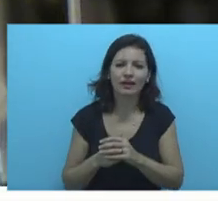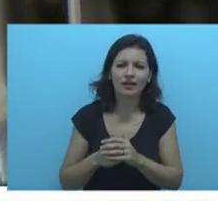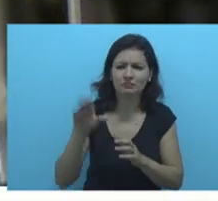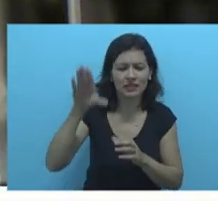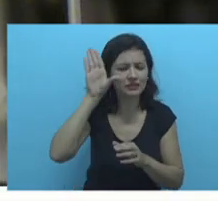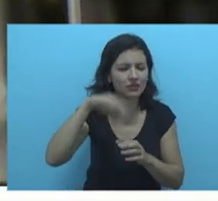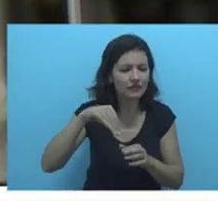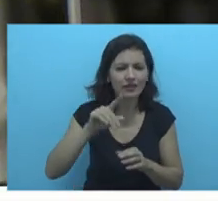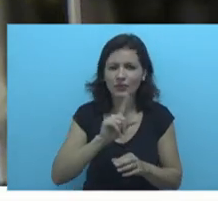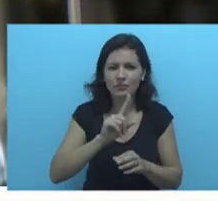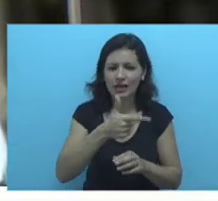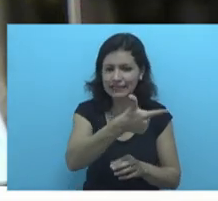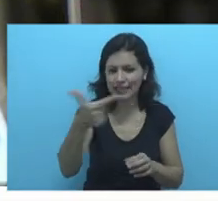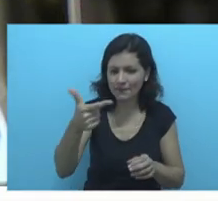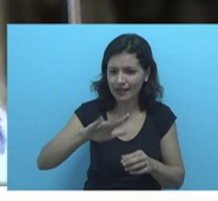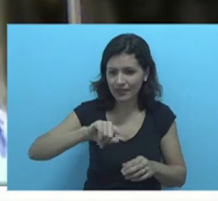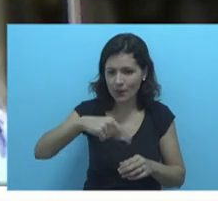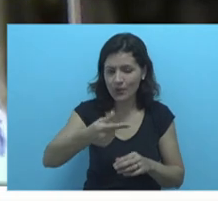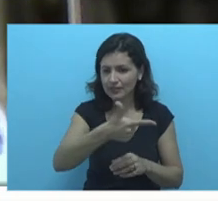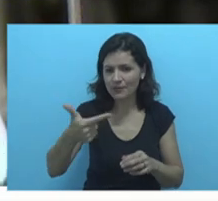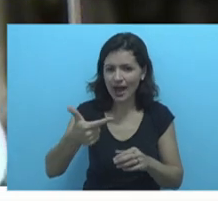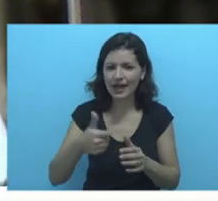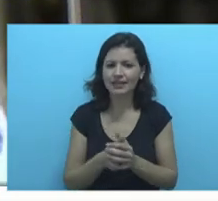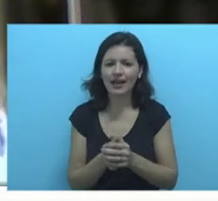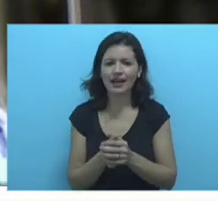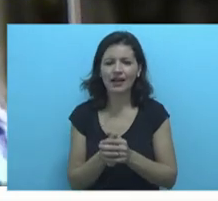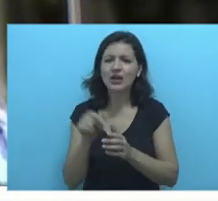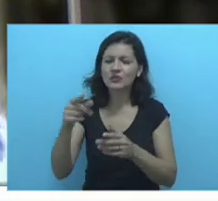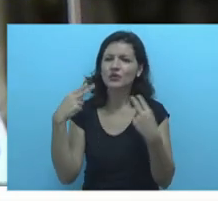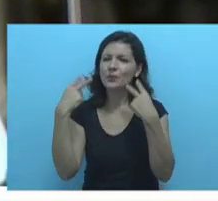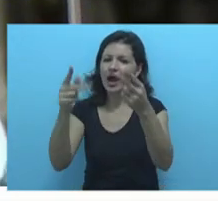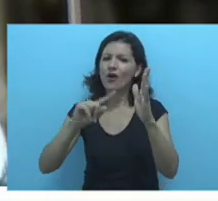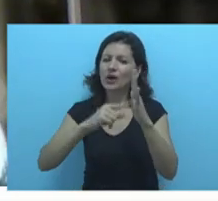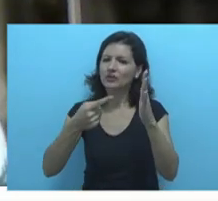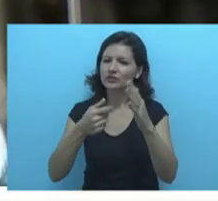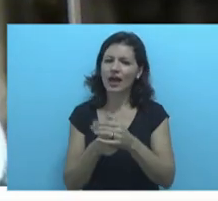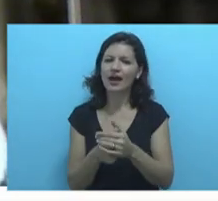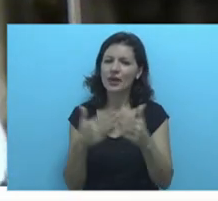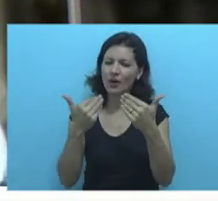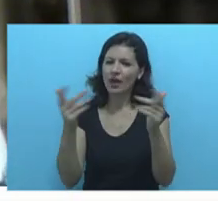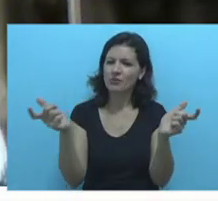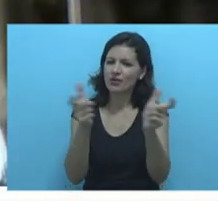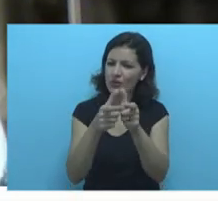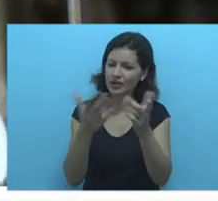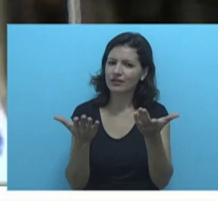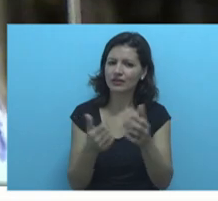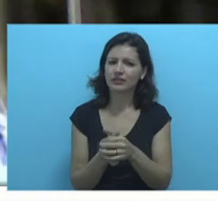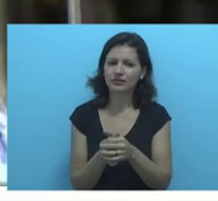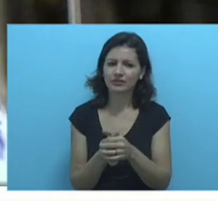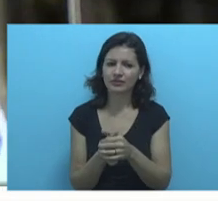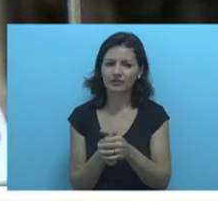Y sin embargo, a la semana exacta me escribe y me dice: Amalia, voy a estar en Buenos Aires. Y la reunión se concretó en la